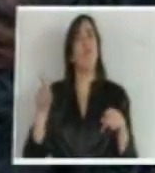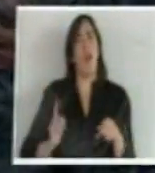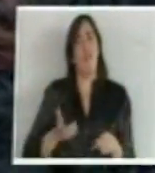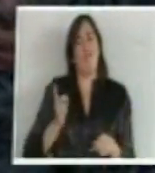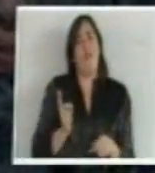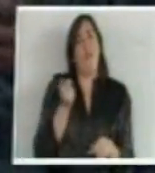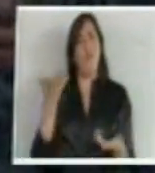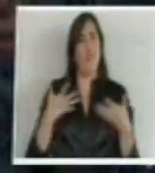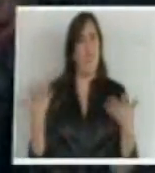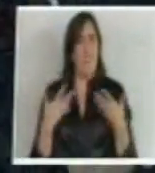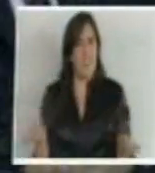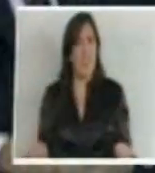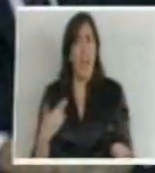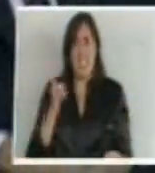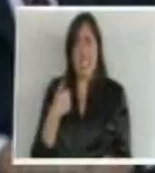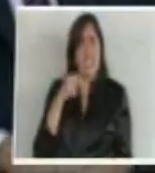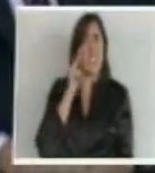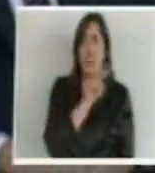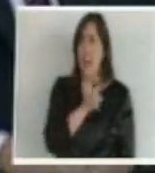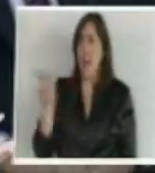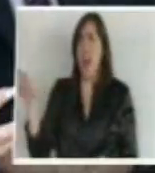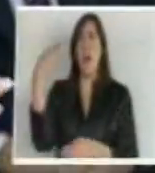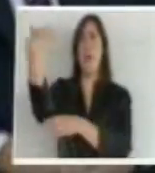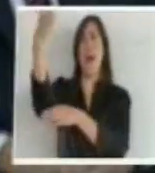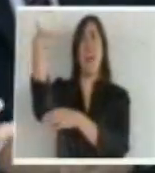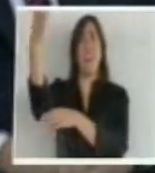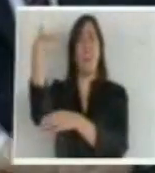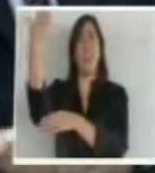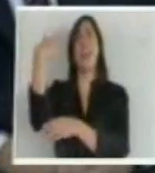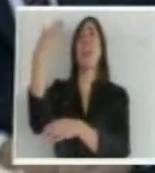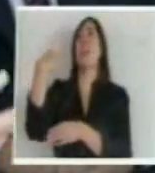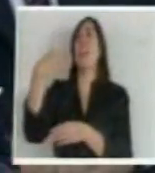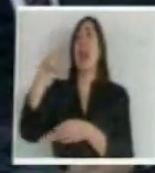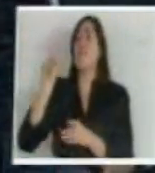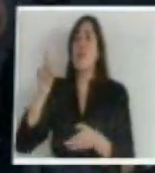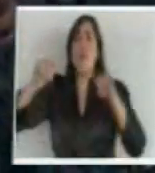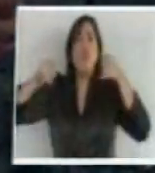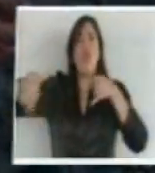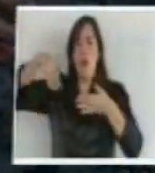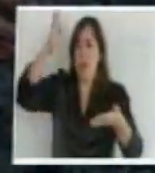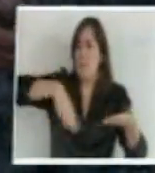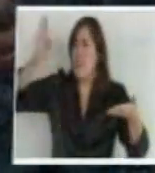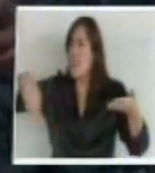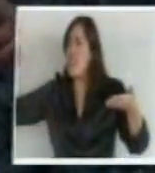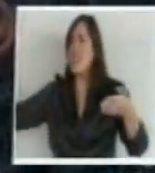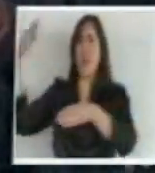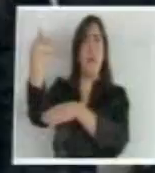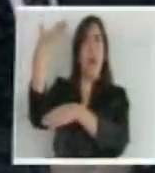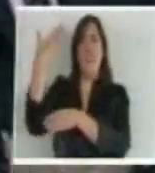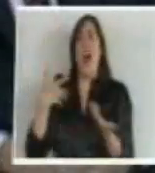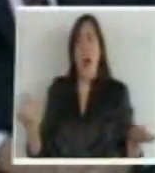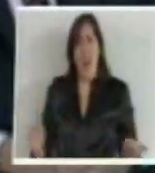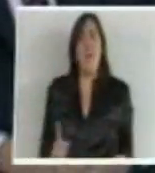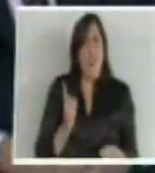¿Cómo no estar orgullosa de verlos enarbolar las banderas y pintarlas ellos mismos? ¿Cómo no